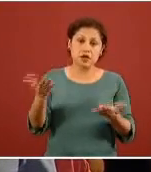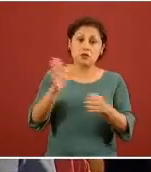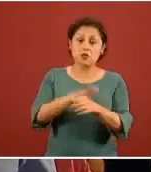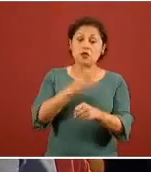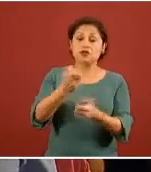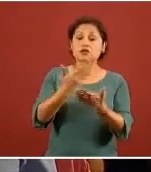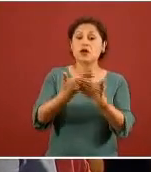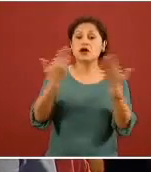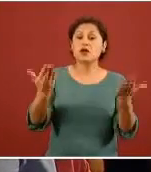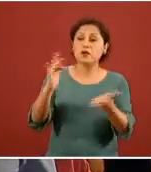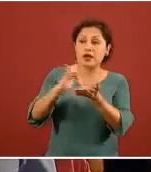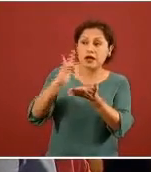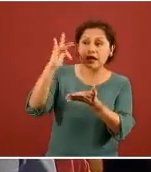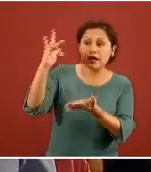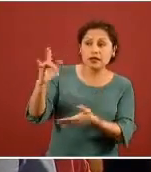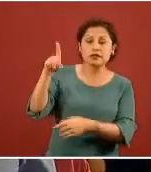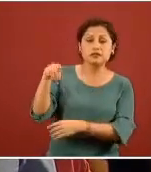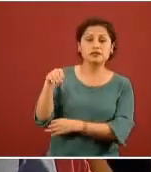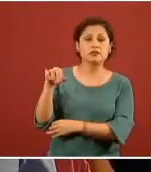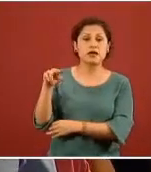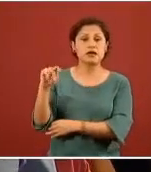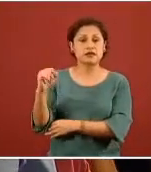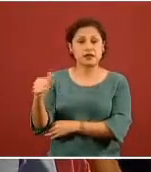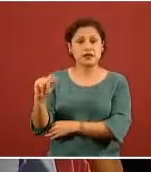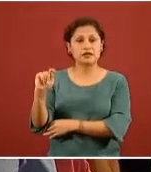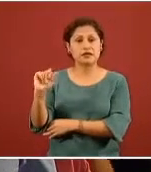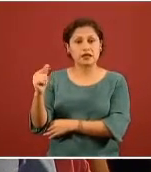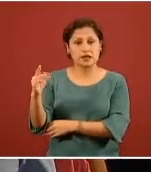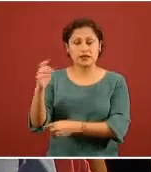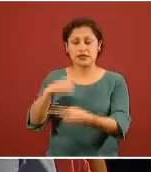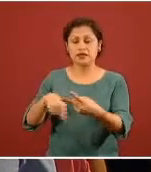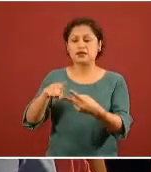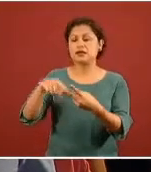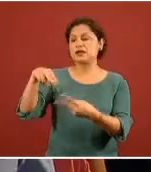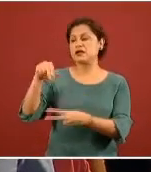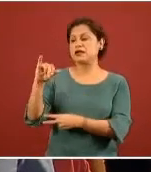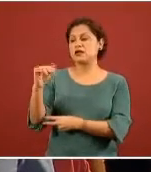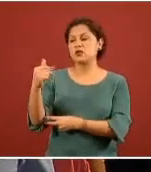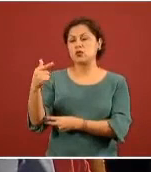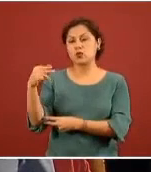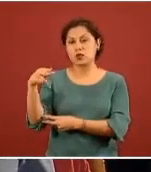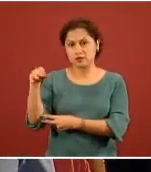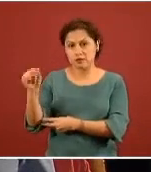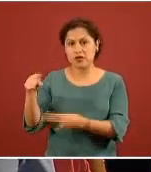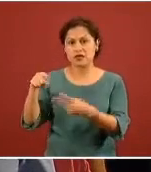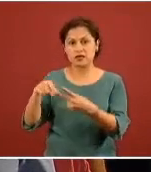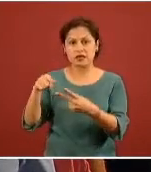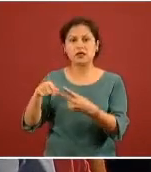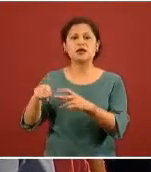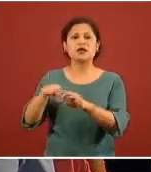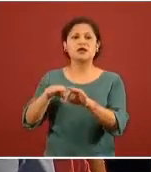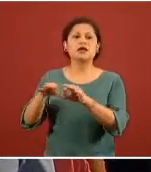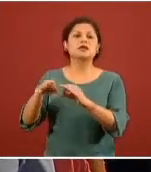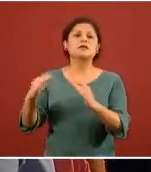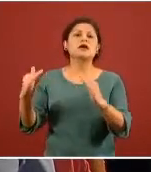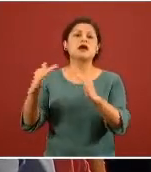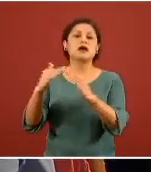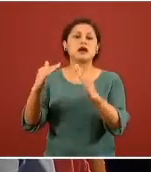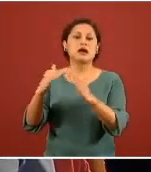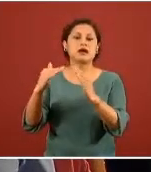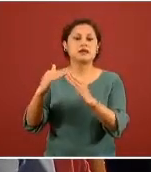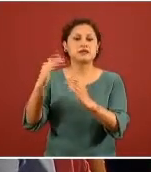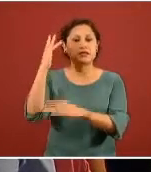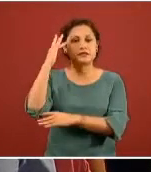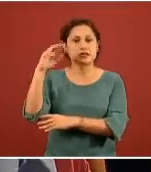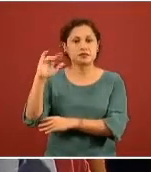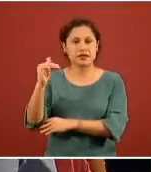Tagle, a Nadine Goodman de Casa en San Miguel de Allende, que todas han tenido un